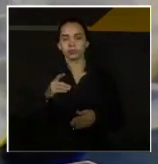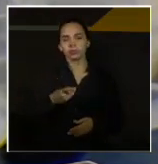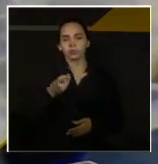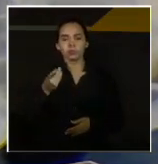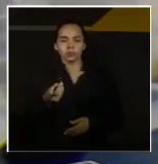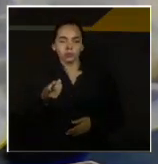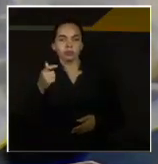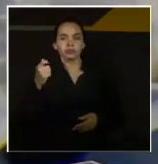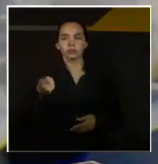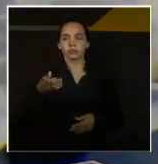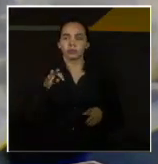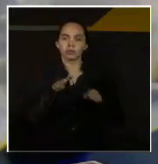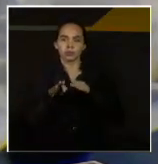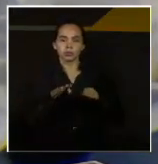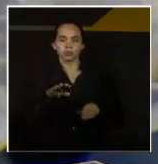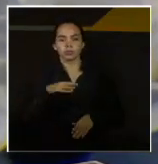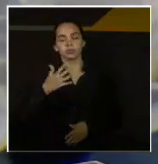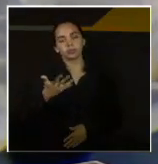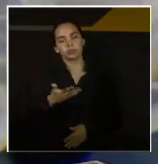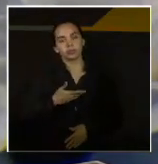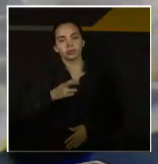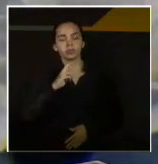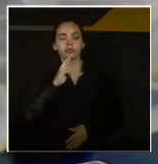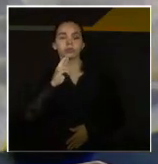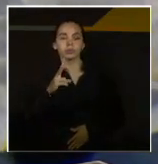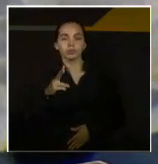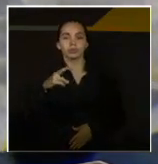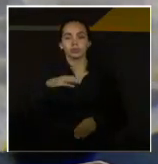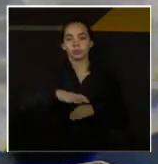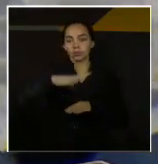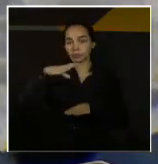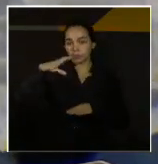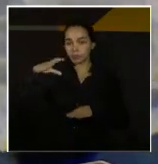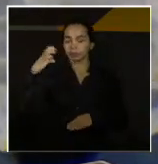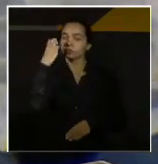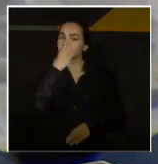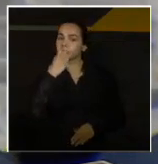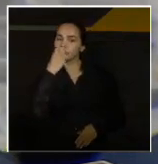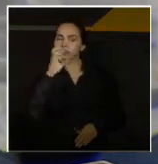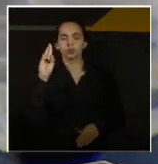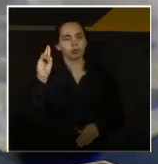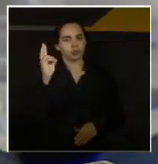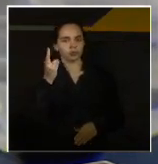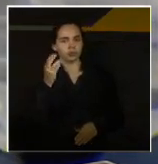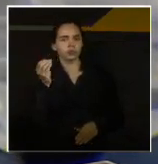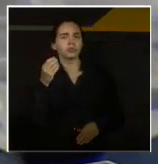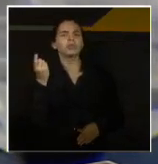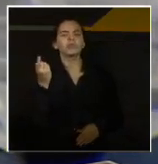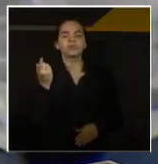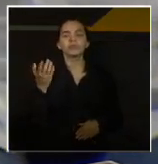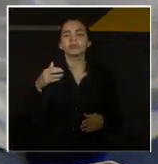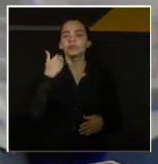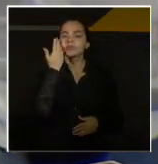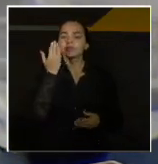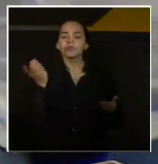al hecho de tener un mayor grado de escolaridad o exactamente cuál es el